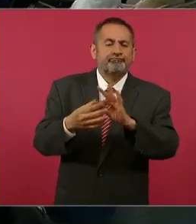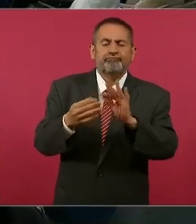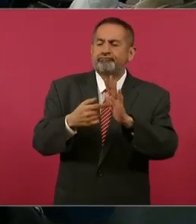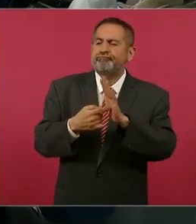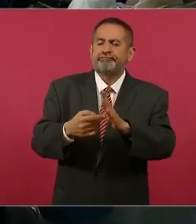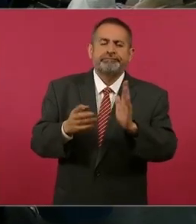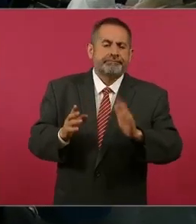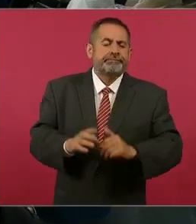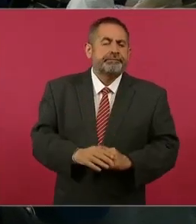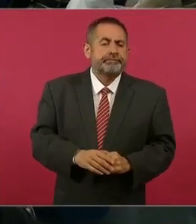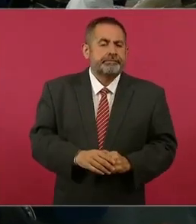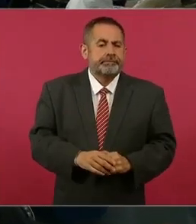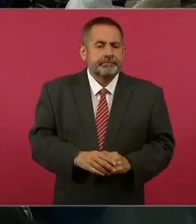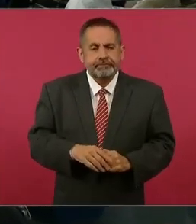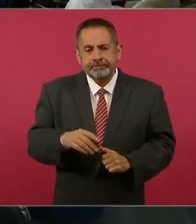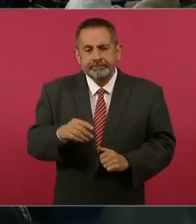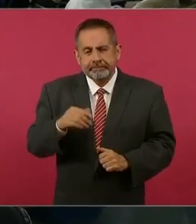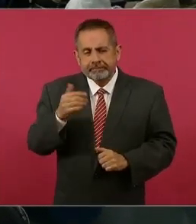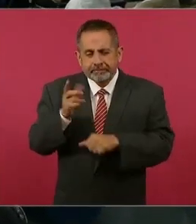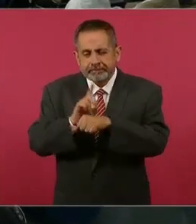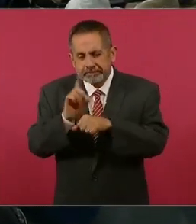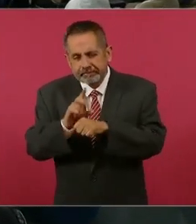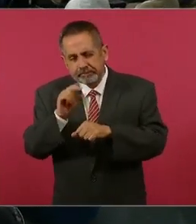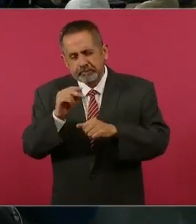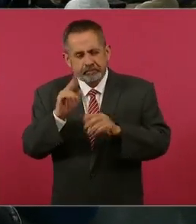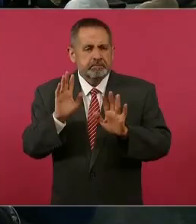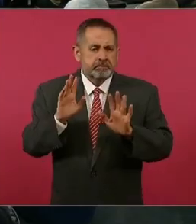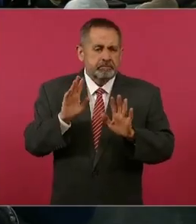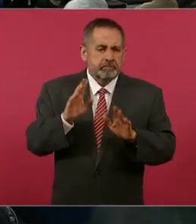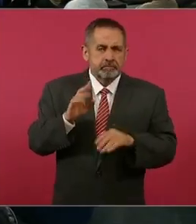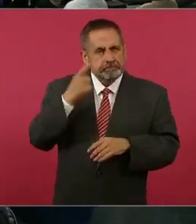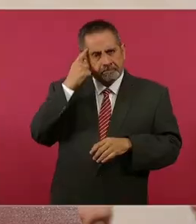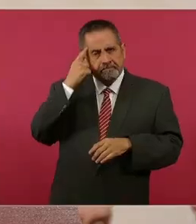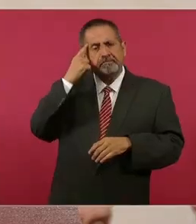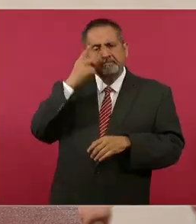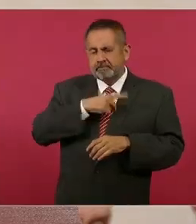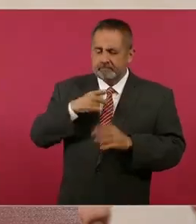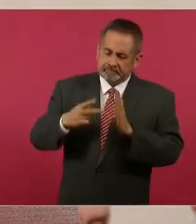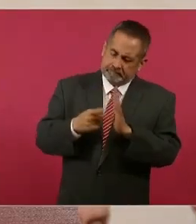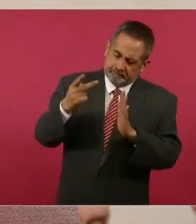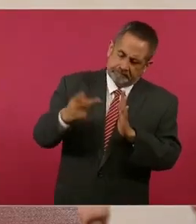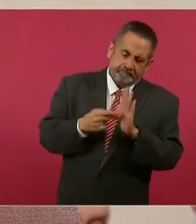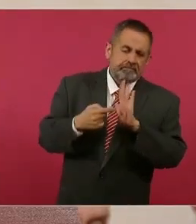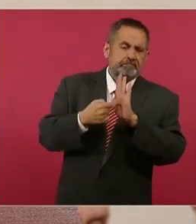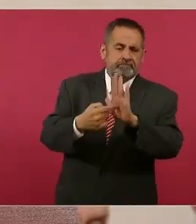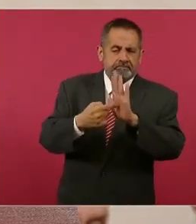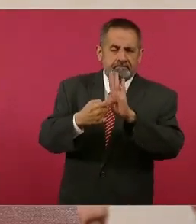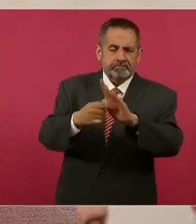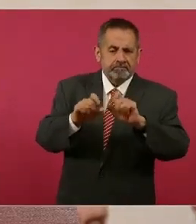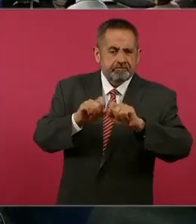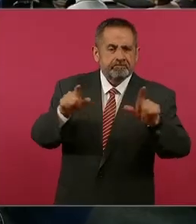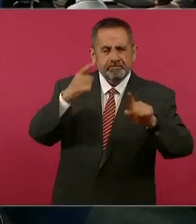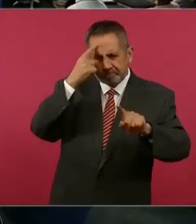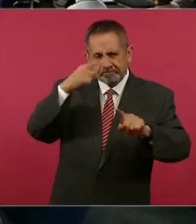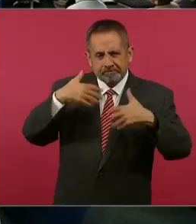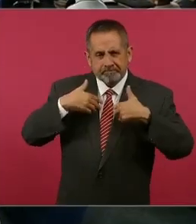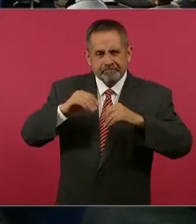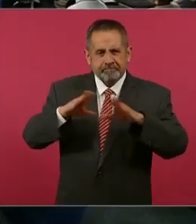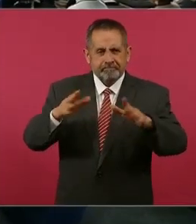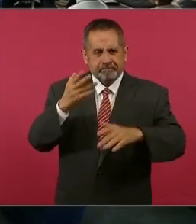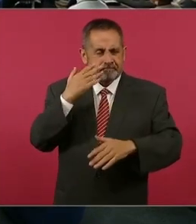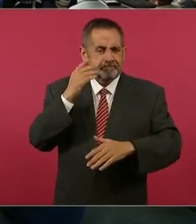están atentos a la conferencia. Entonces hay que poner el antecedente.